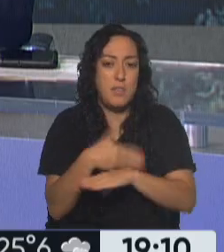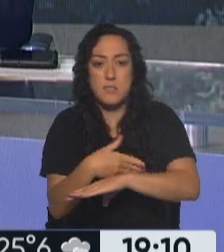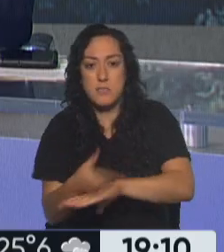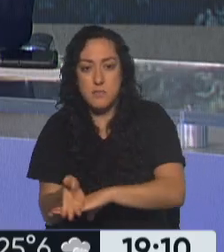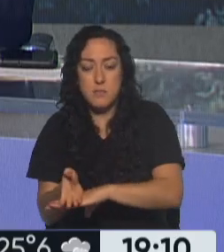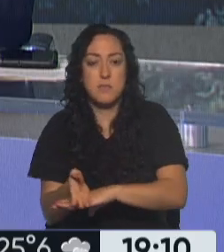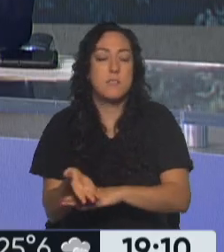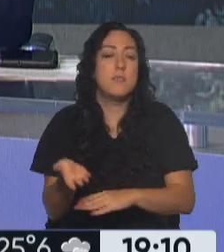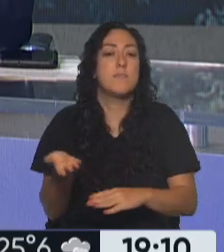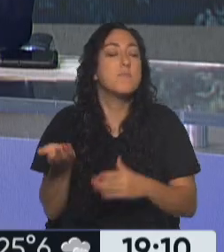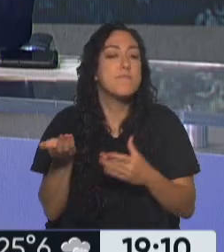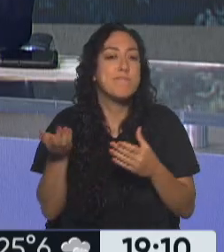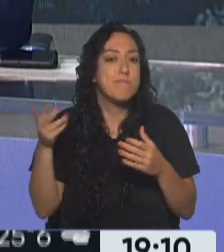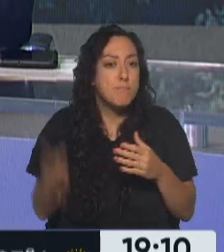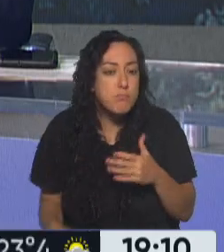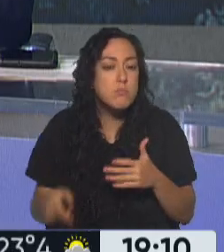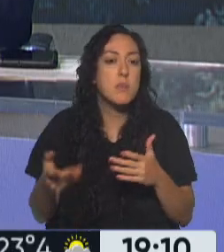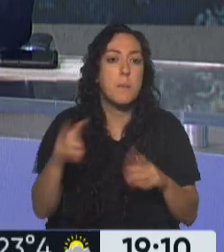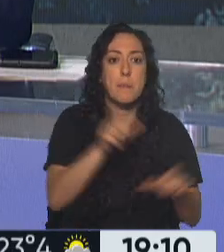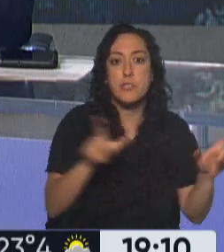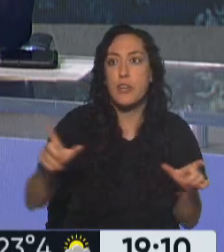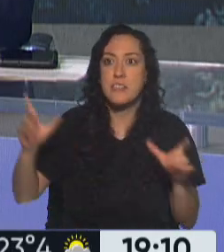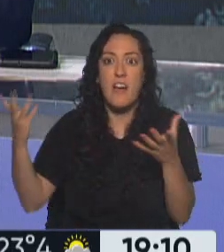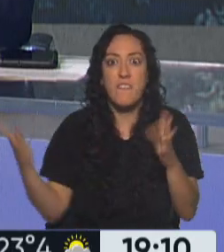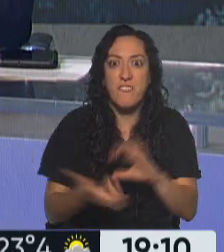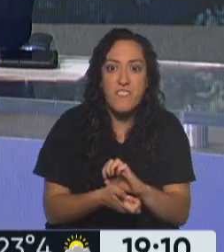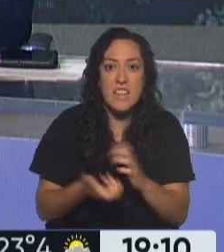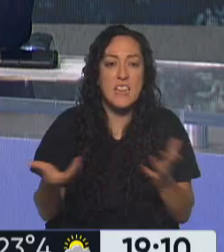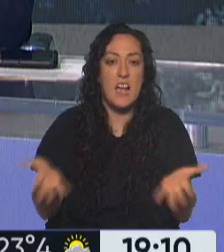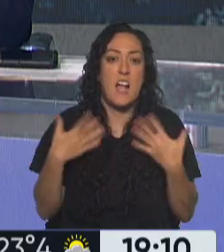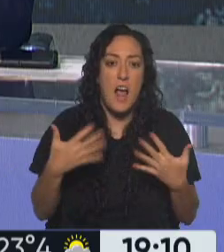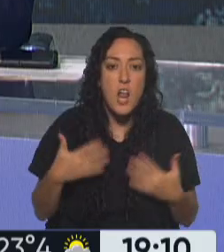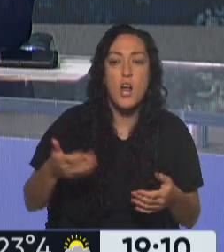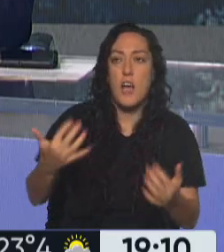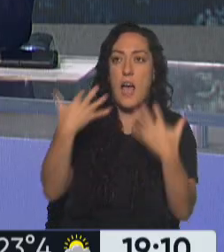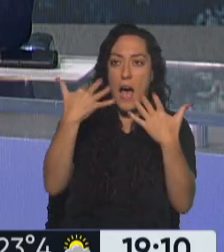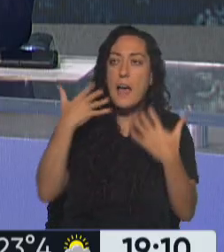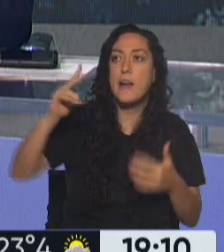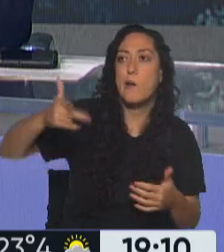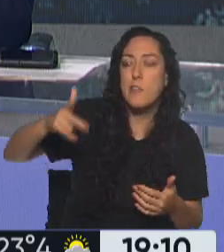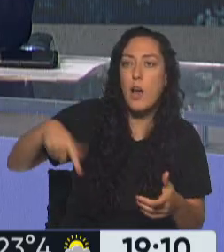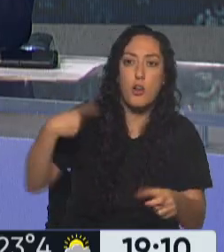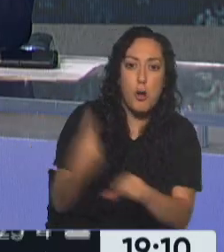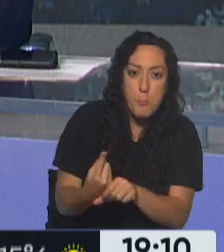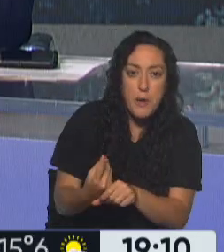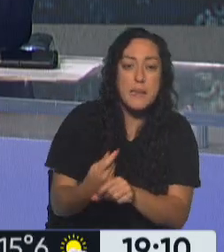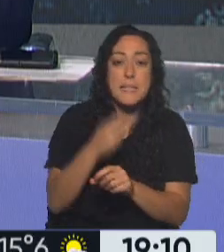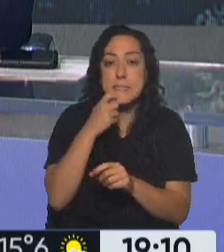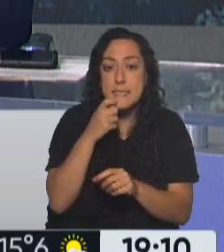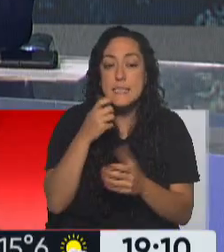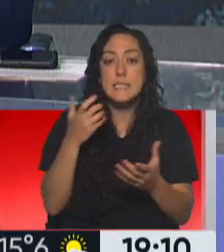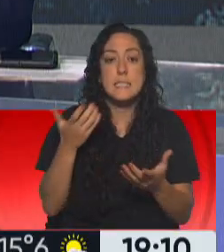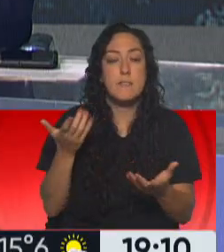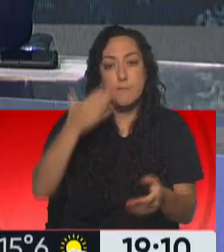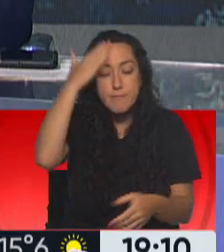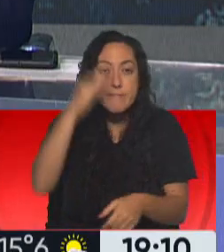afectaron muchísimo a todas las personas, porque imagínate con este calor, sin poder usar un aire acondicionado, un ventilador, quienes sufren ciertas patologías,